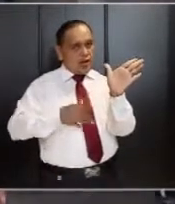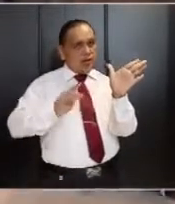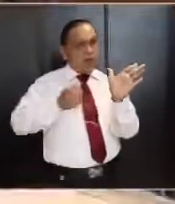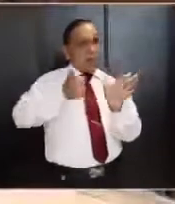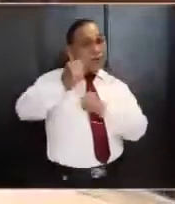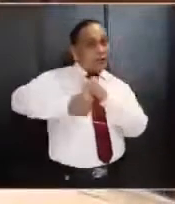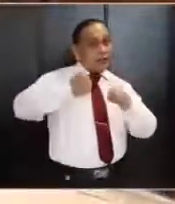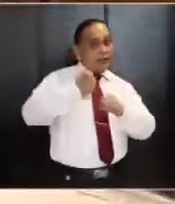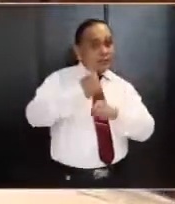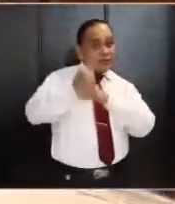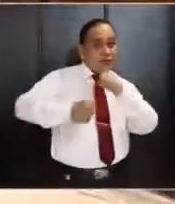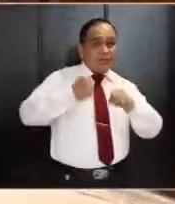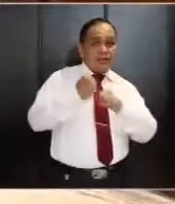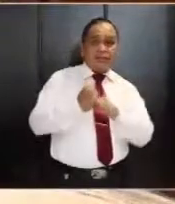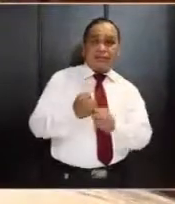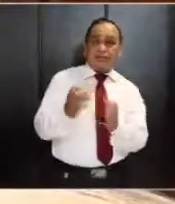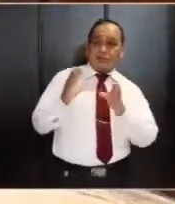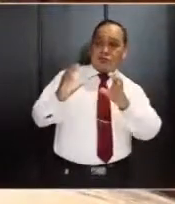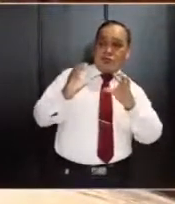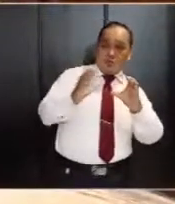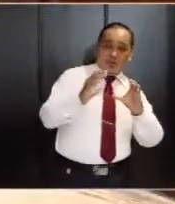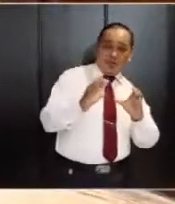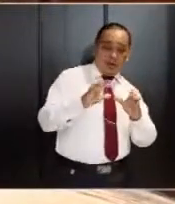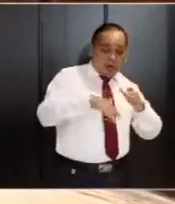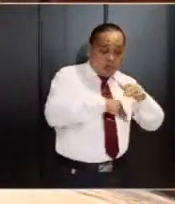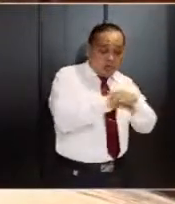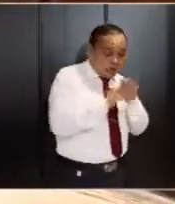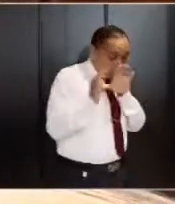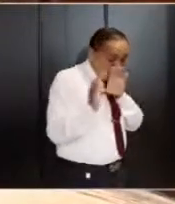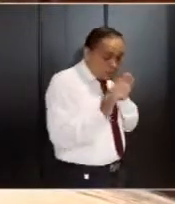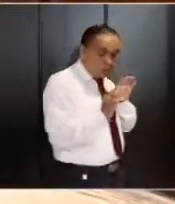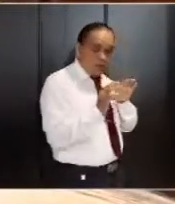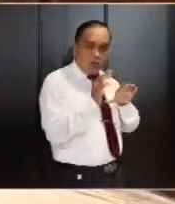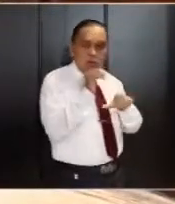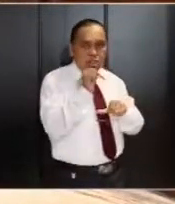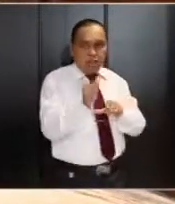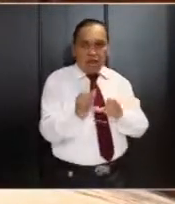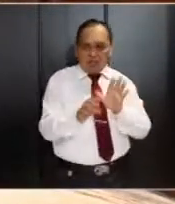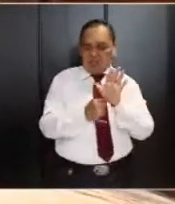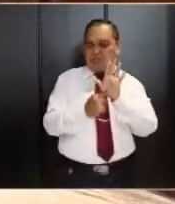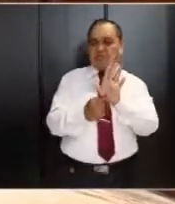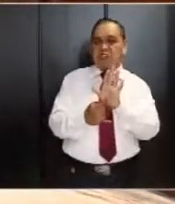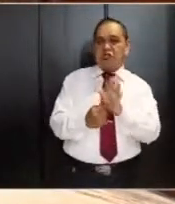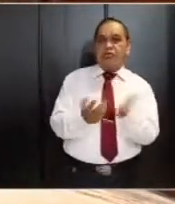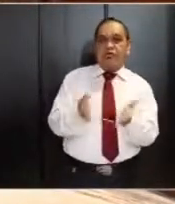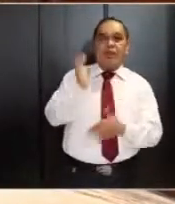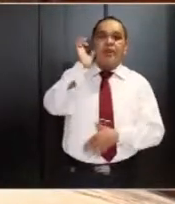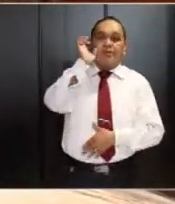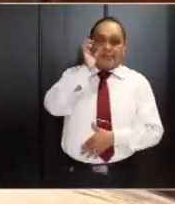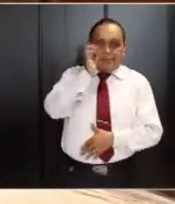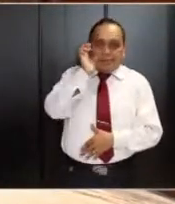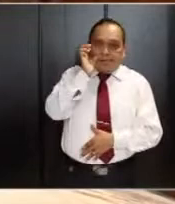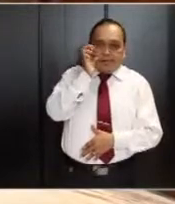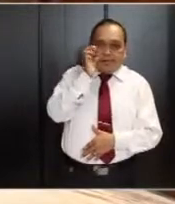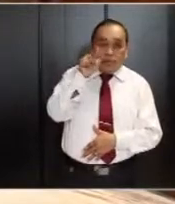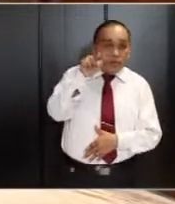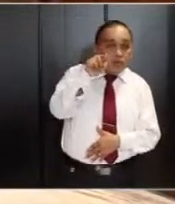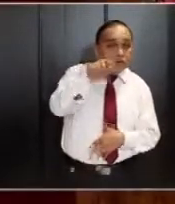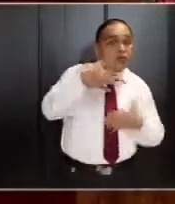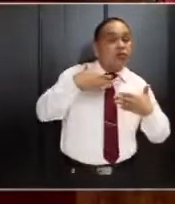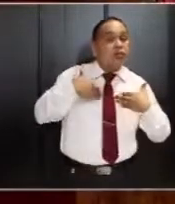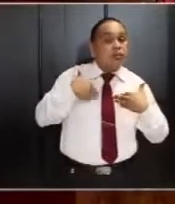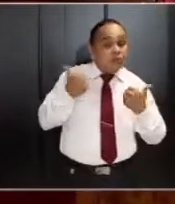más porque ni se cuidaron en tapar sus corruptelas, ¿no? Totalmente, sí, y Eliseo entiende, la denuncia